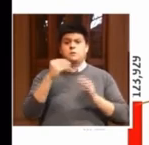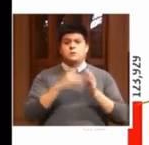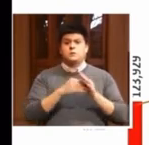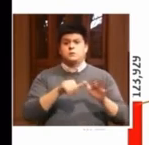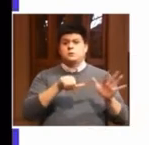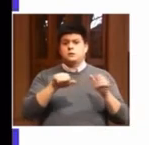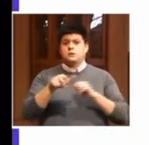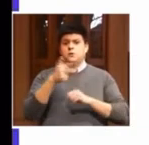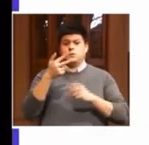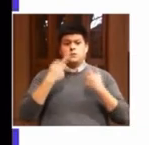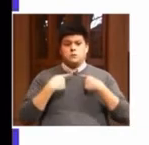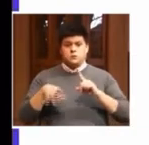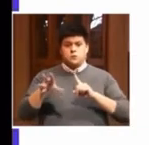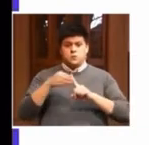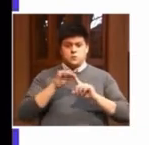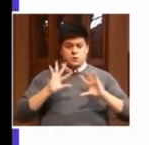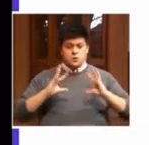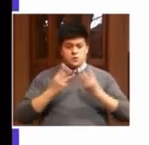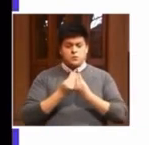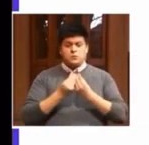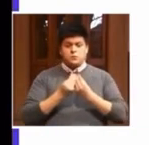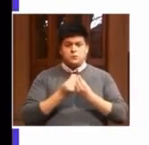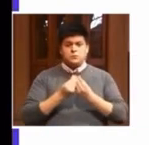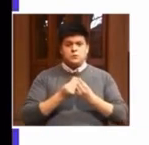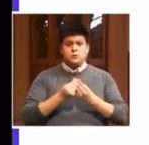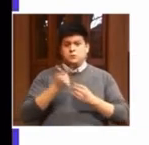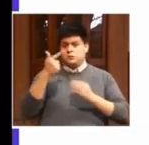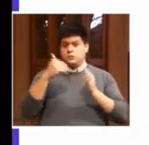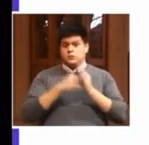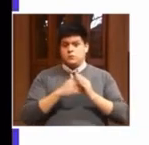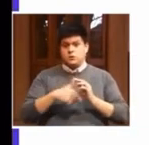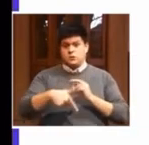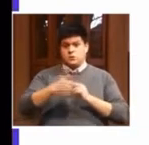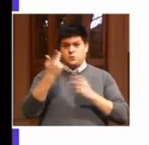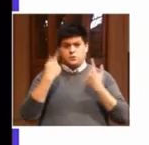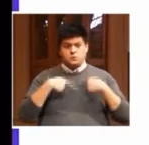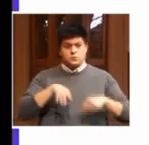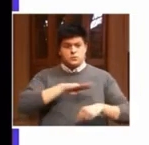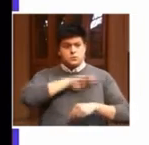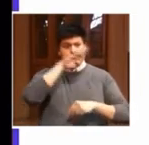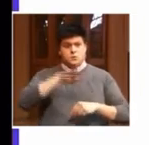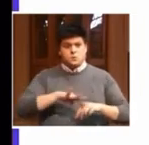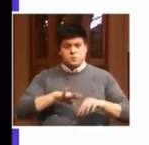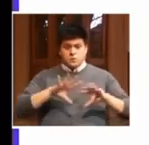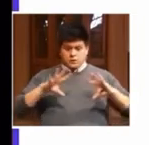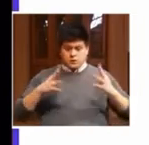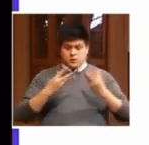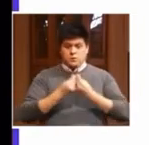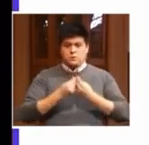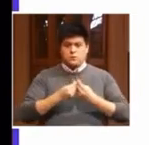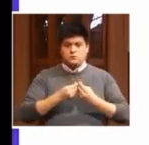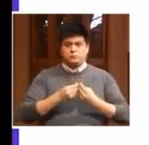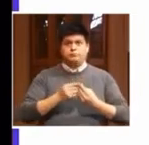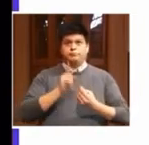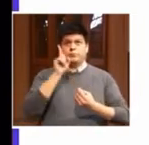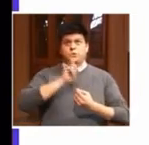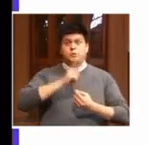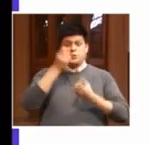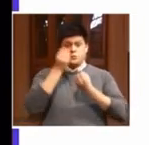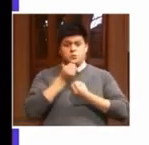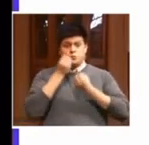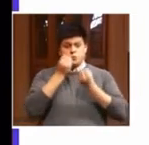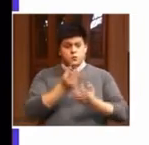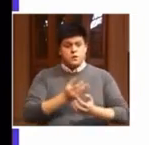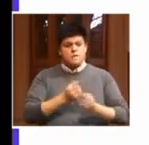608 pacientes 7000 12 defunciones mis más sentidas condolencias de don desde fortaleza